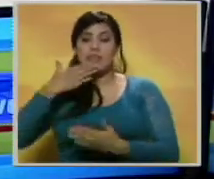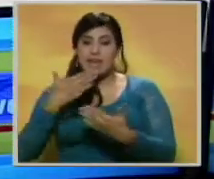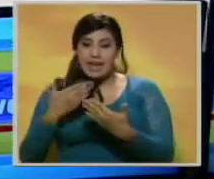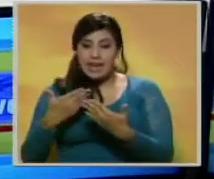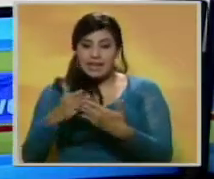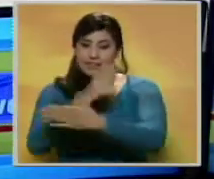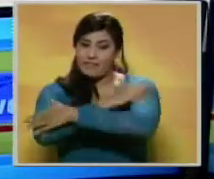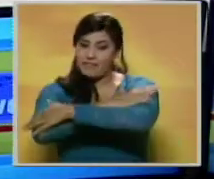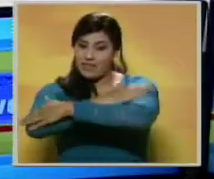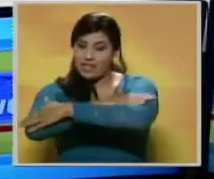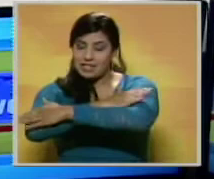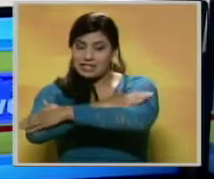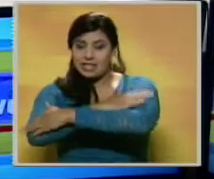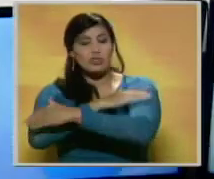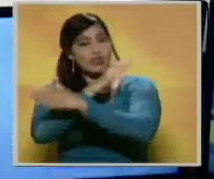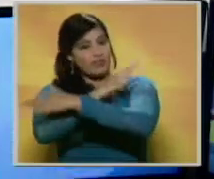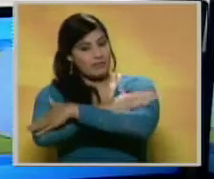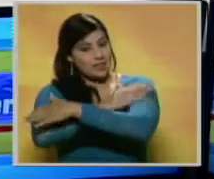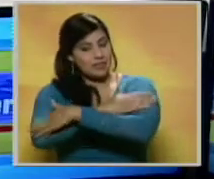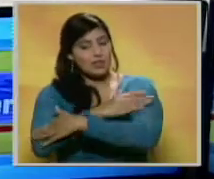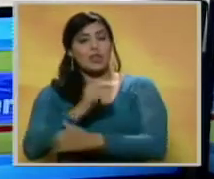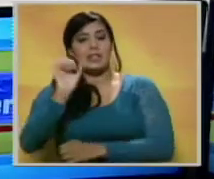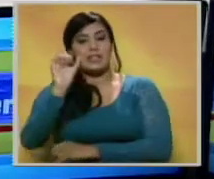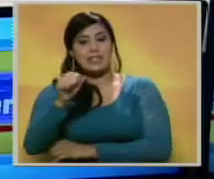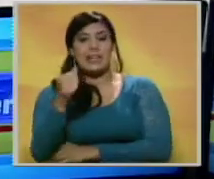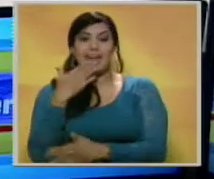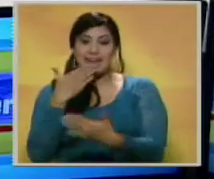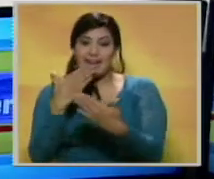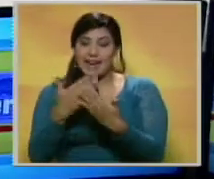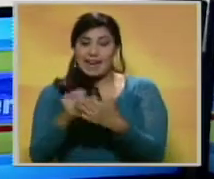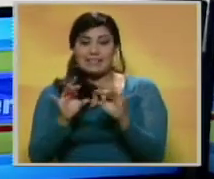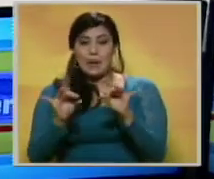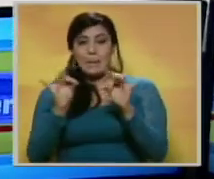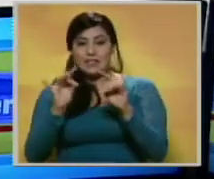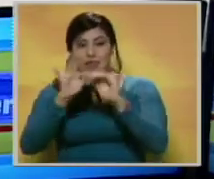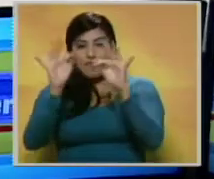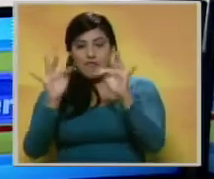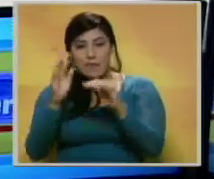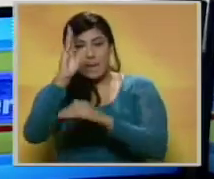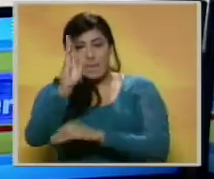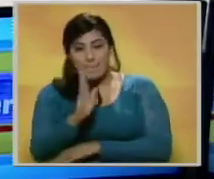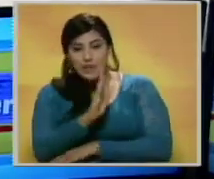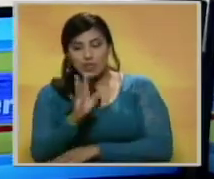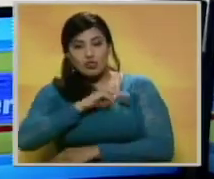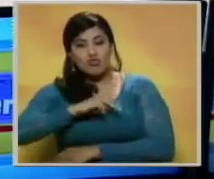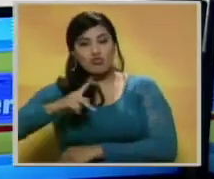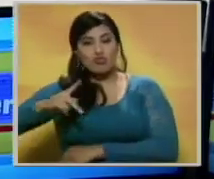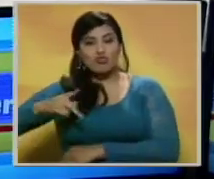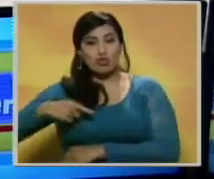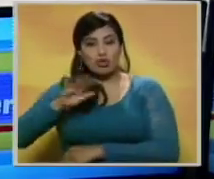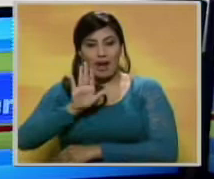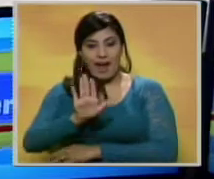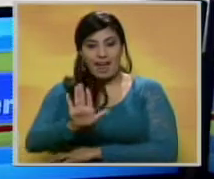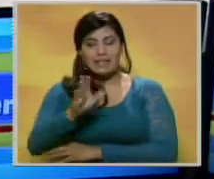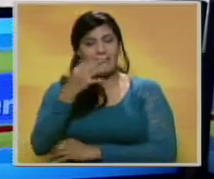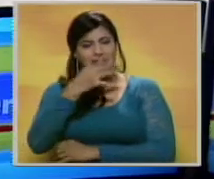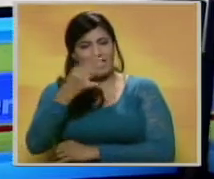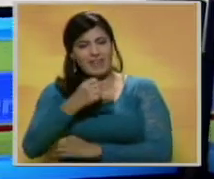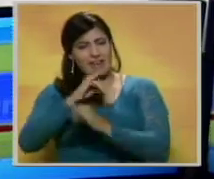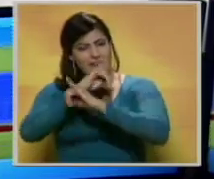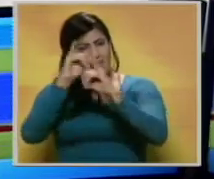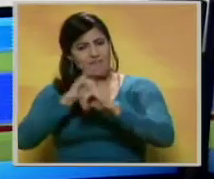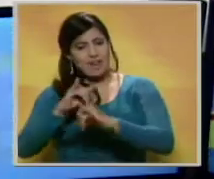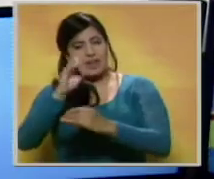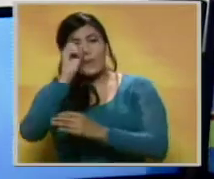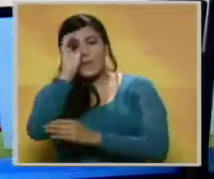esas felicitaciones. Felicitaciones. Además que la gratitud es una forma de recibir más bendiciones. Nosotros somos de verdad muy felices y